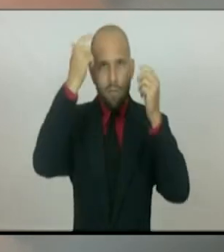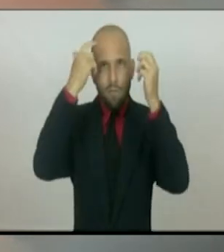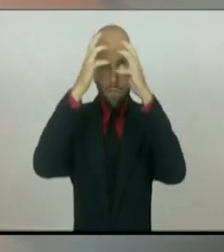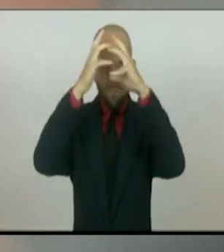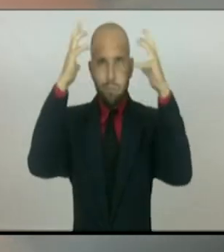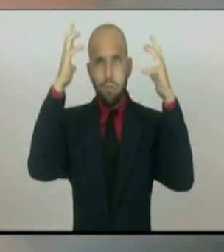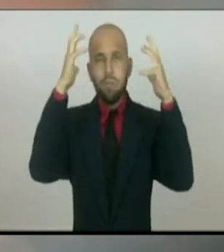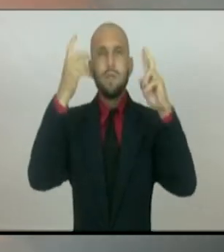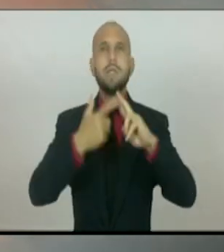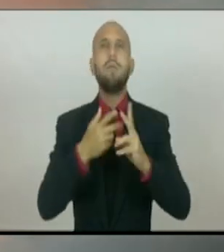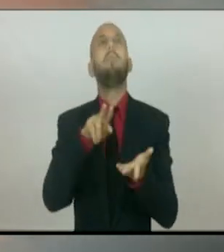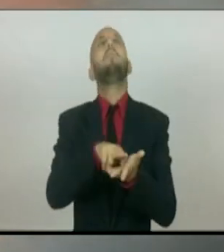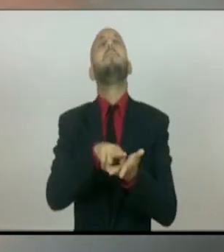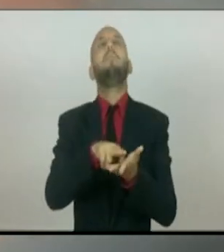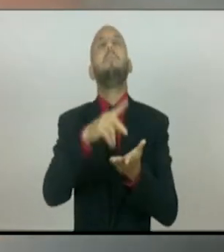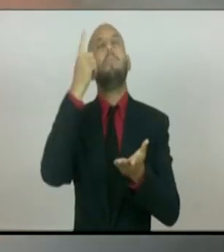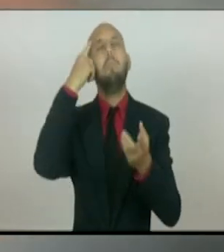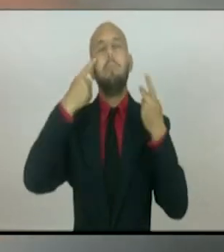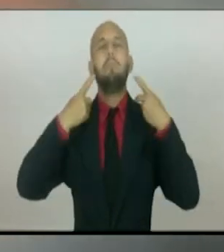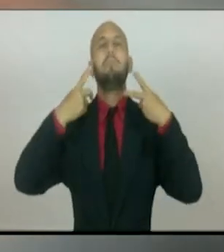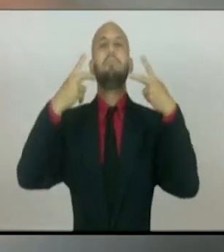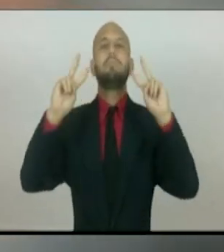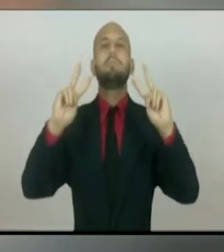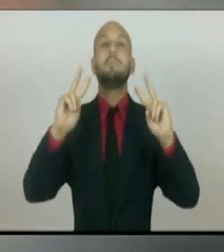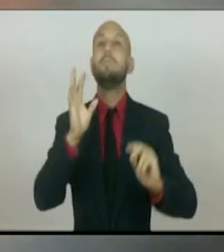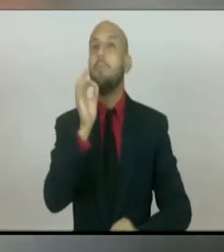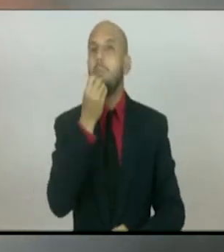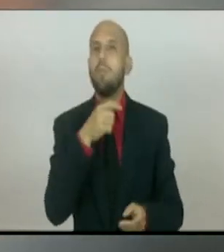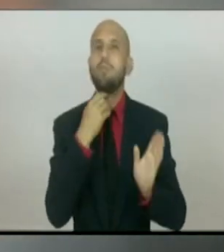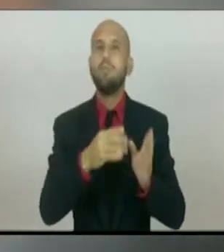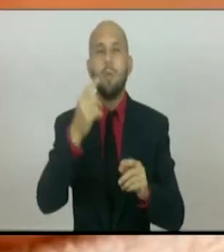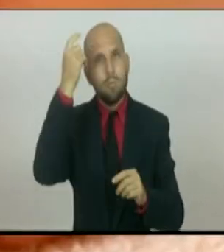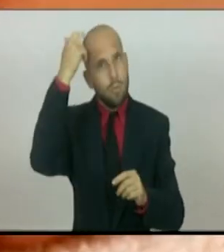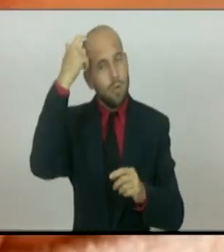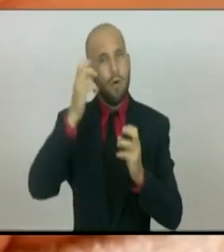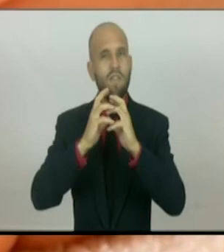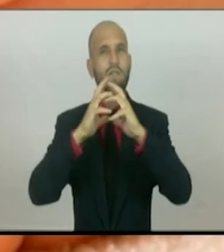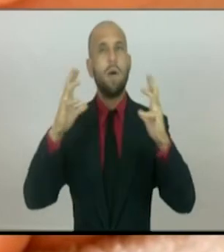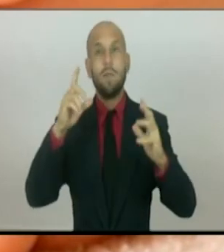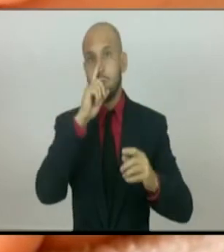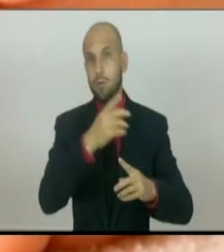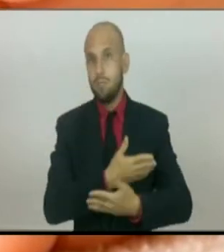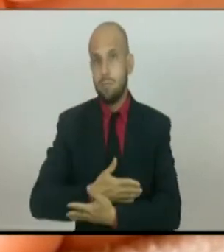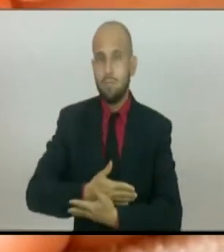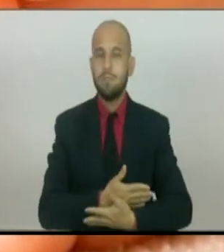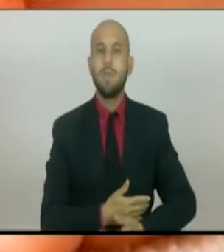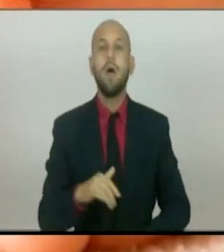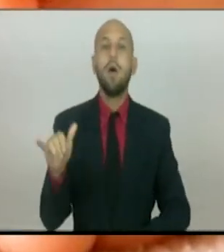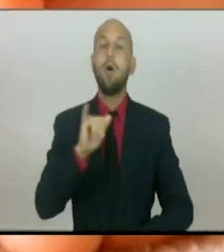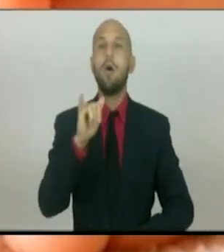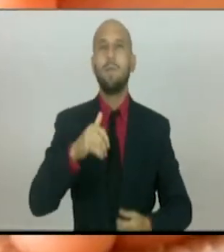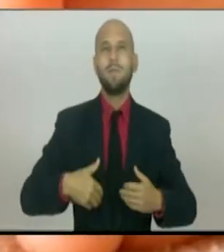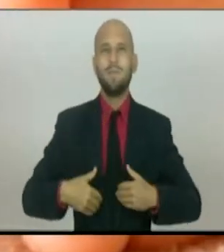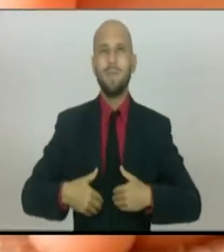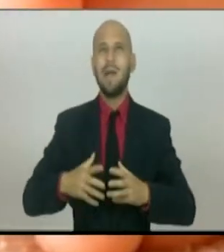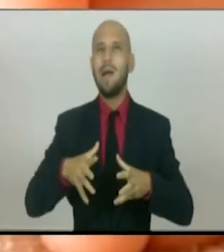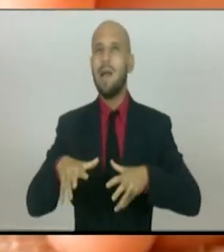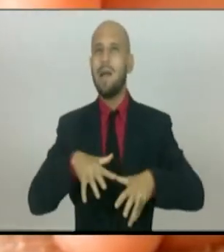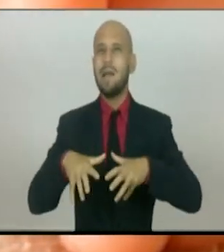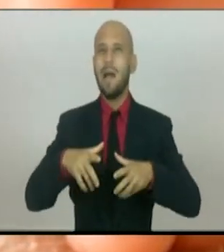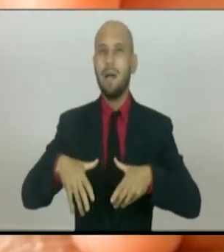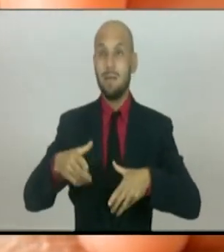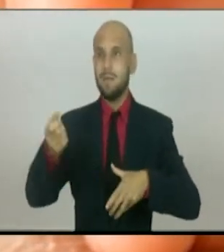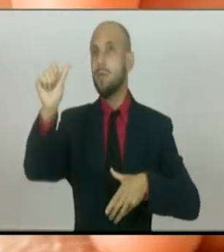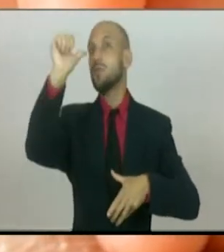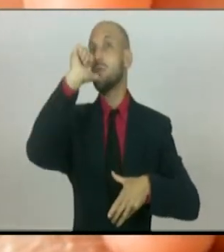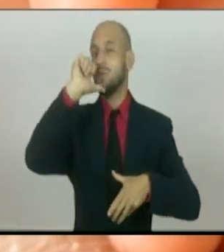del cerebro y muchas veces la muerte por edema cerebral. Tampoco el hígado del bebé puede metabolizar esta planta,